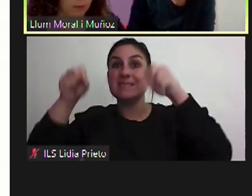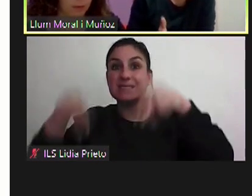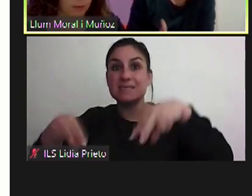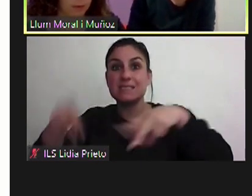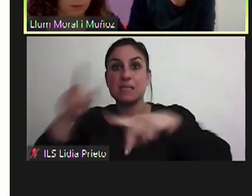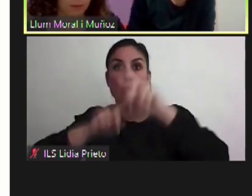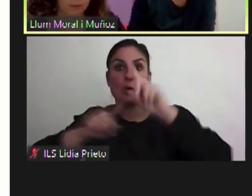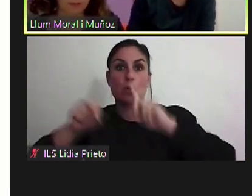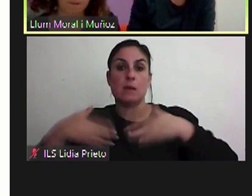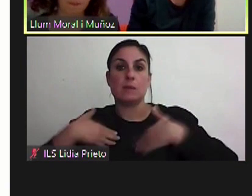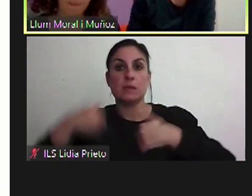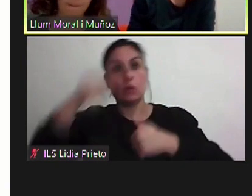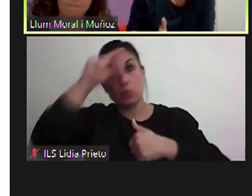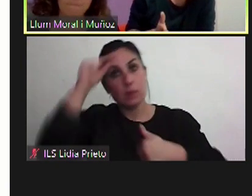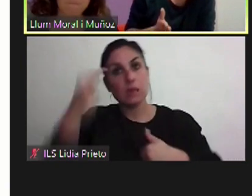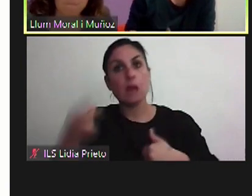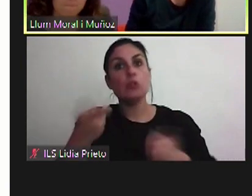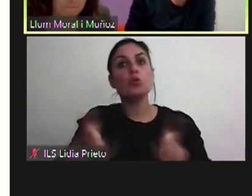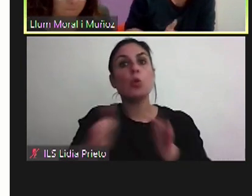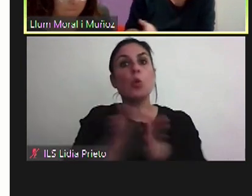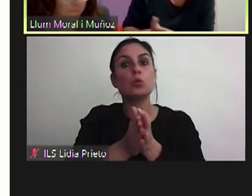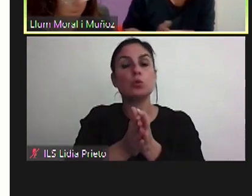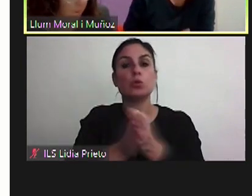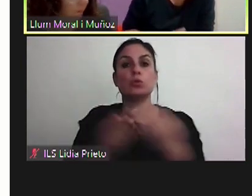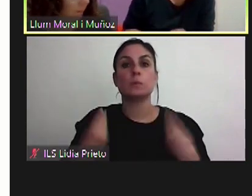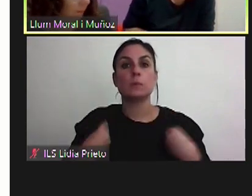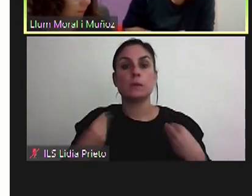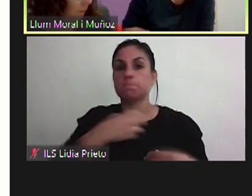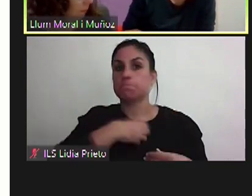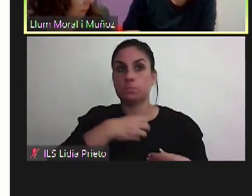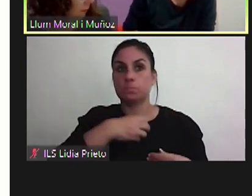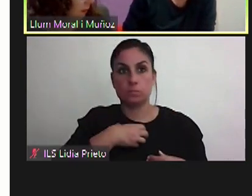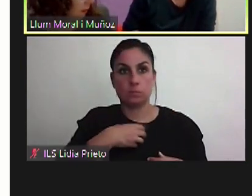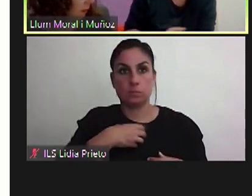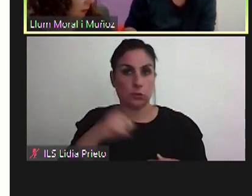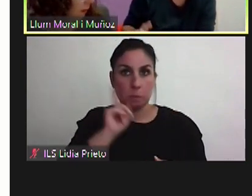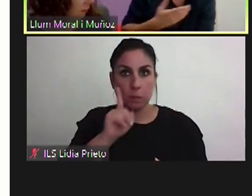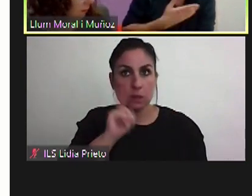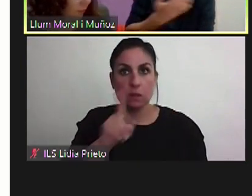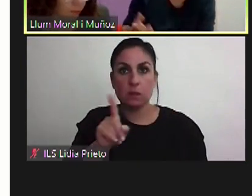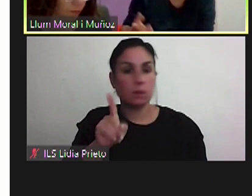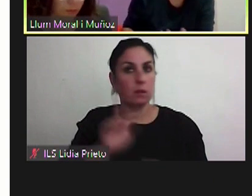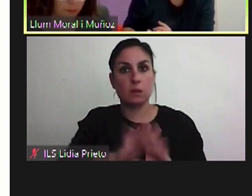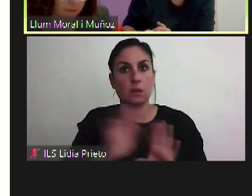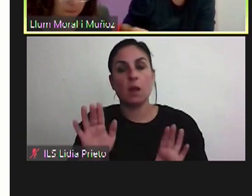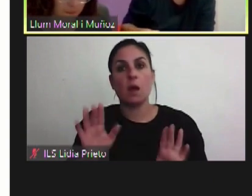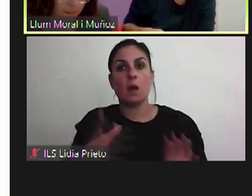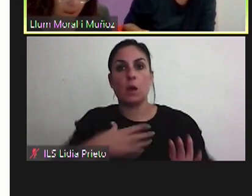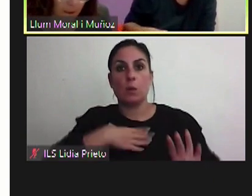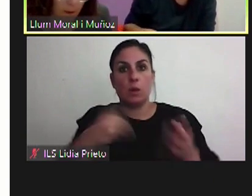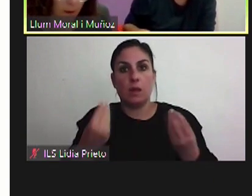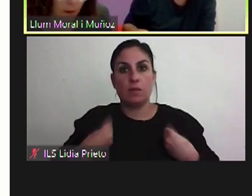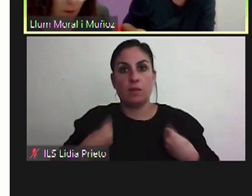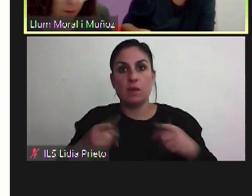mental viven y deben convivir en sociedad, en viviendas normalizadas, como hacemos cualquier persona, y ya sean, pues, como cualquier podemos hacer, en